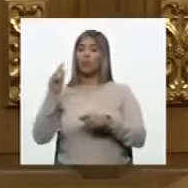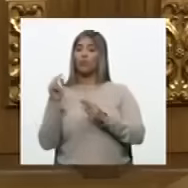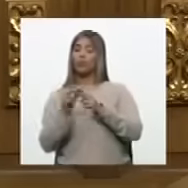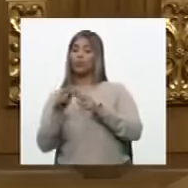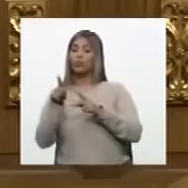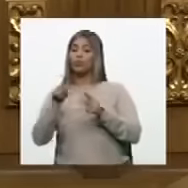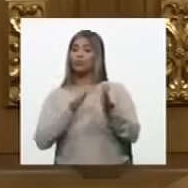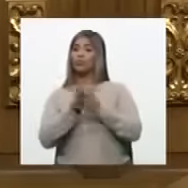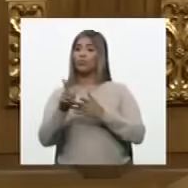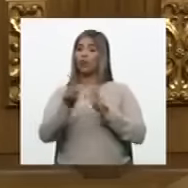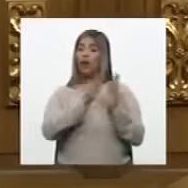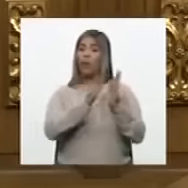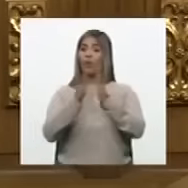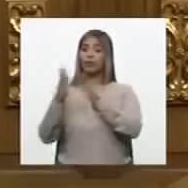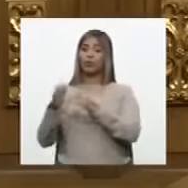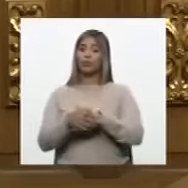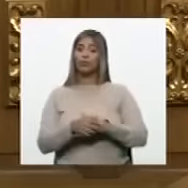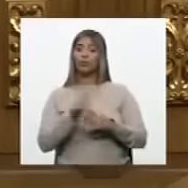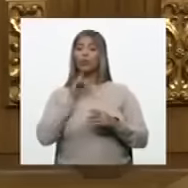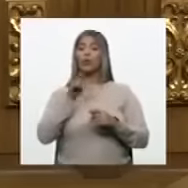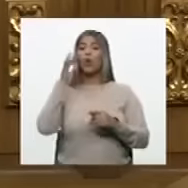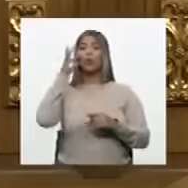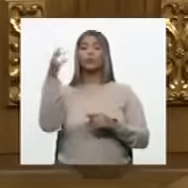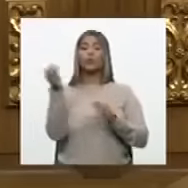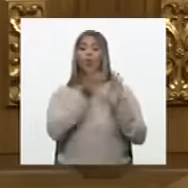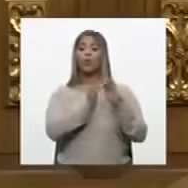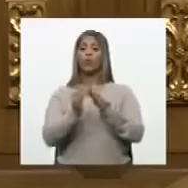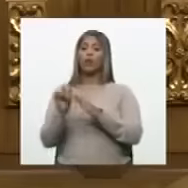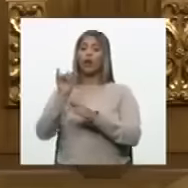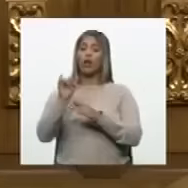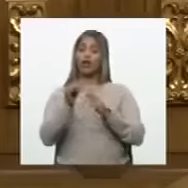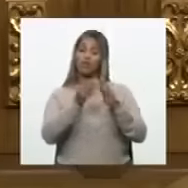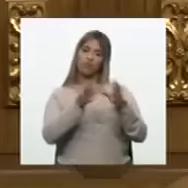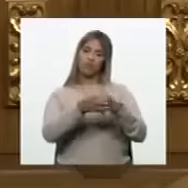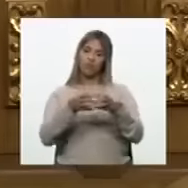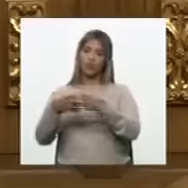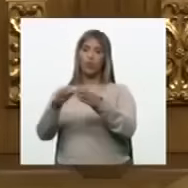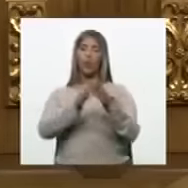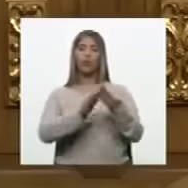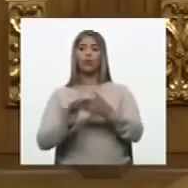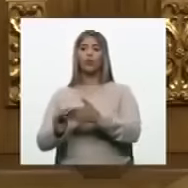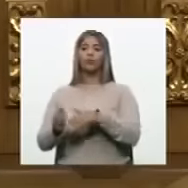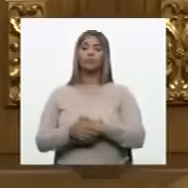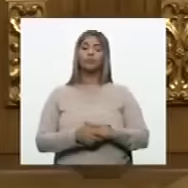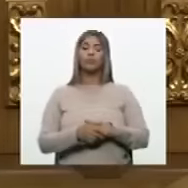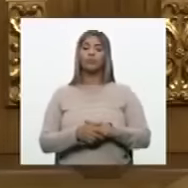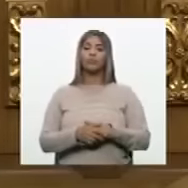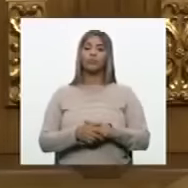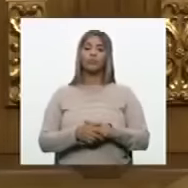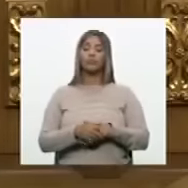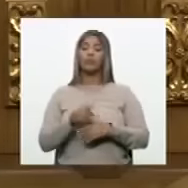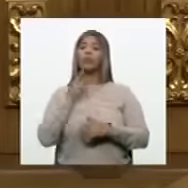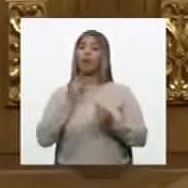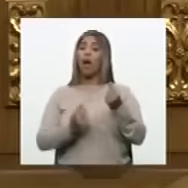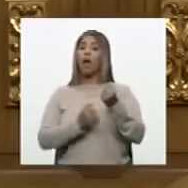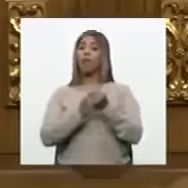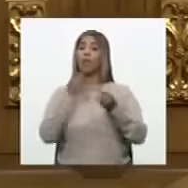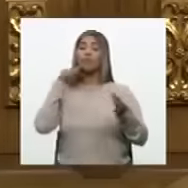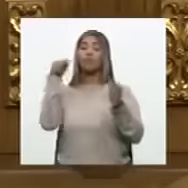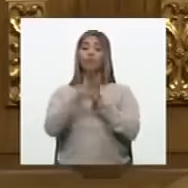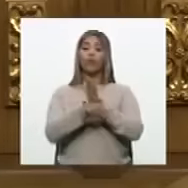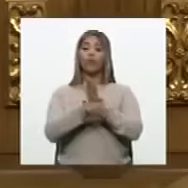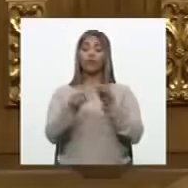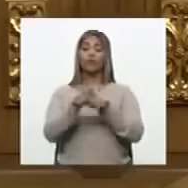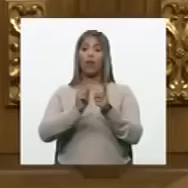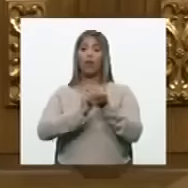a través de la organización en consejos comunales y comunas, en favor de profundizar